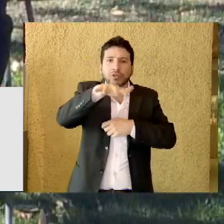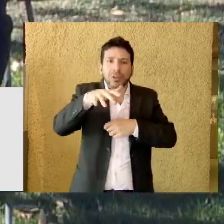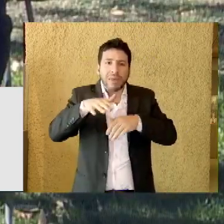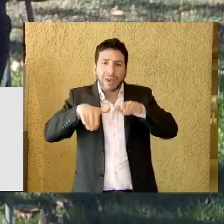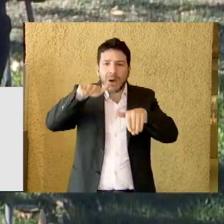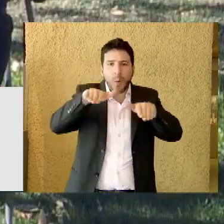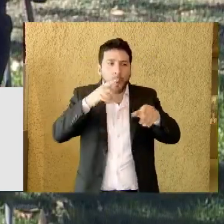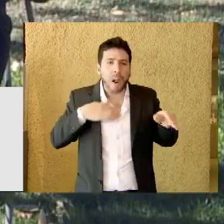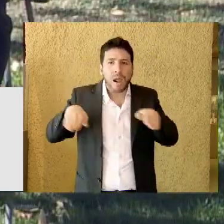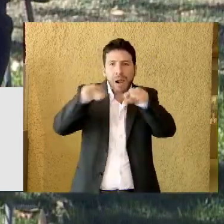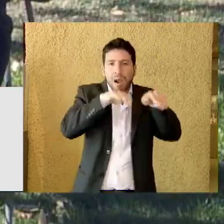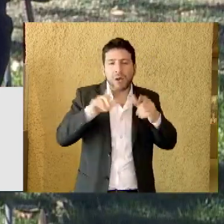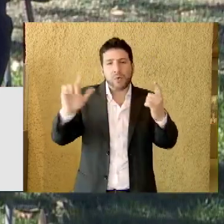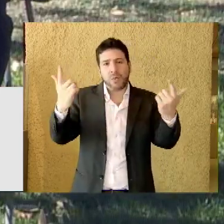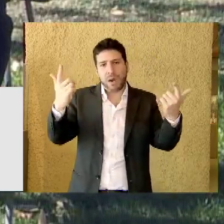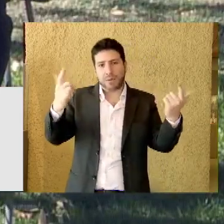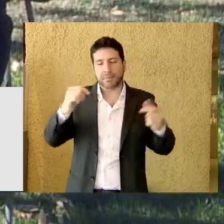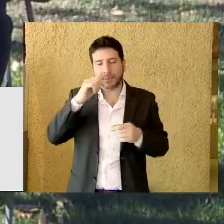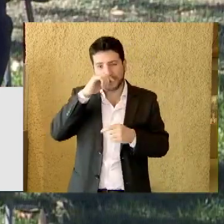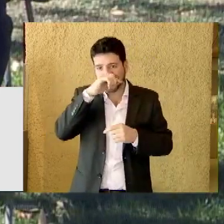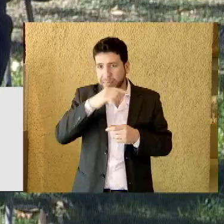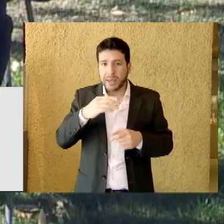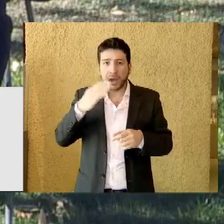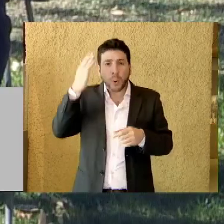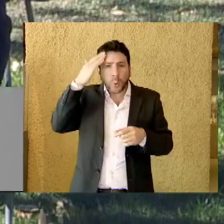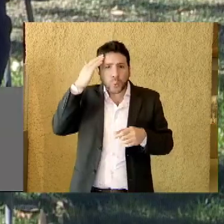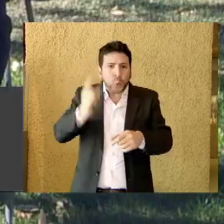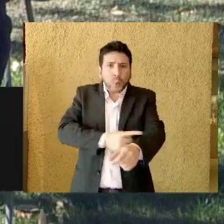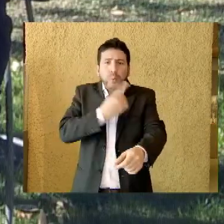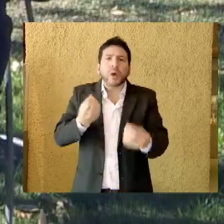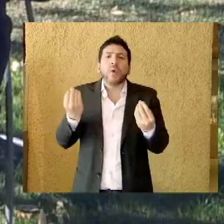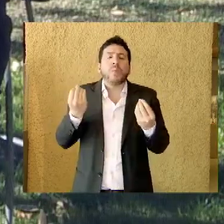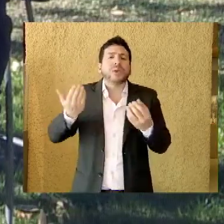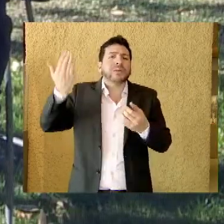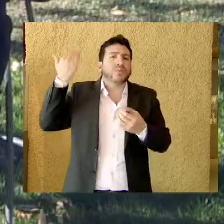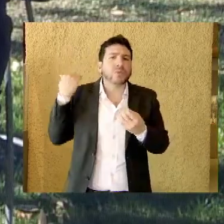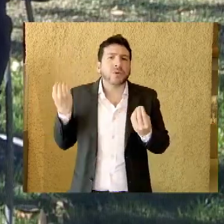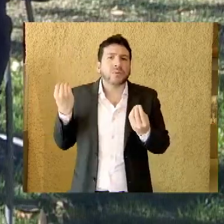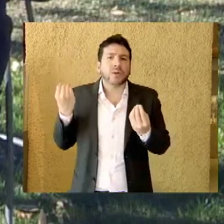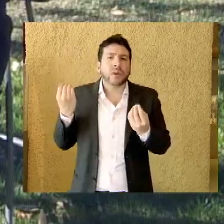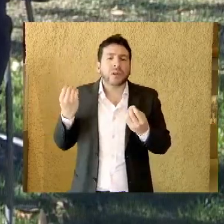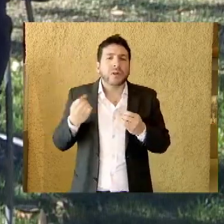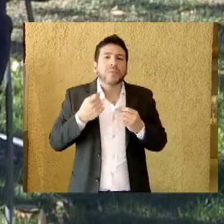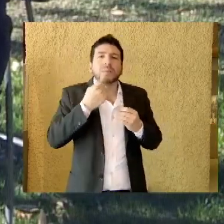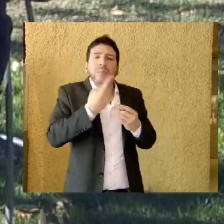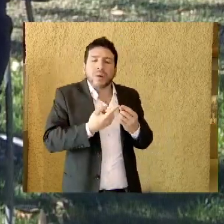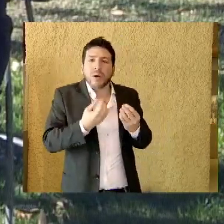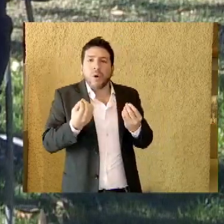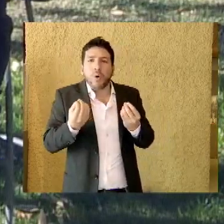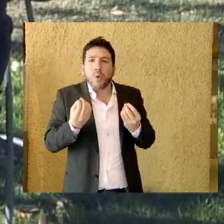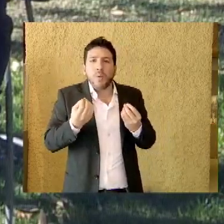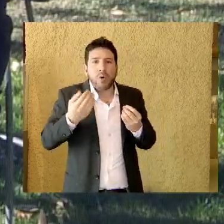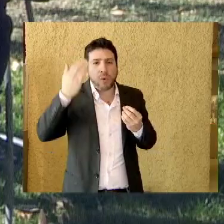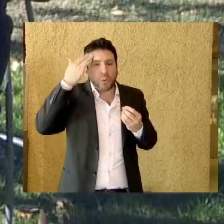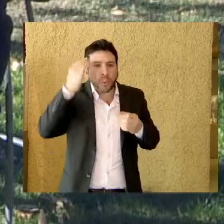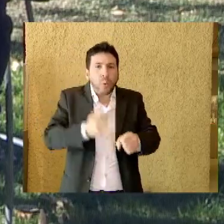población. Bueno, ¿y cómo eran las costumbres, no? A partir de esto que usted está manifestando, bueno, un poco describir, ¿no? ¿Cómo eran las costumbres